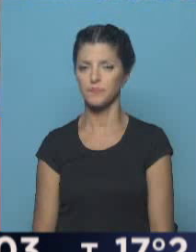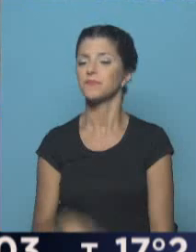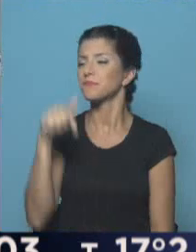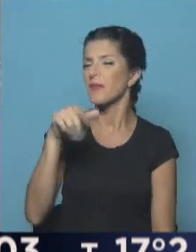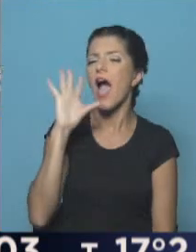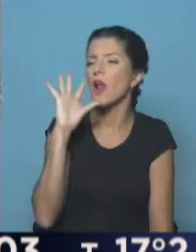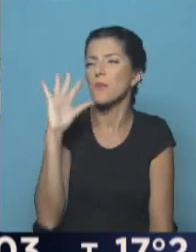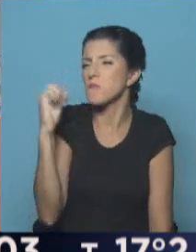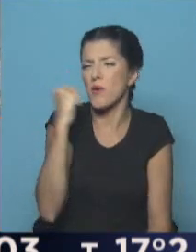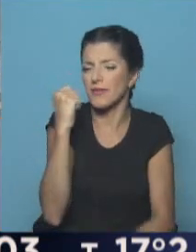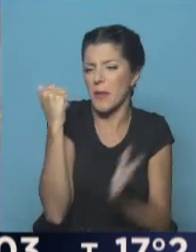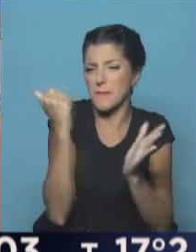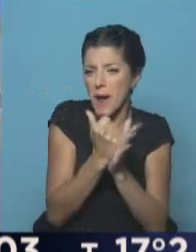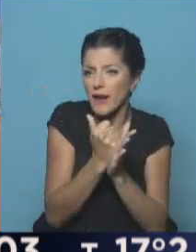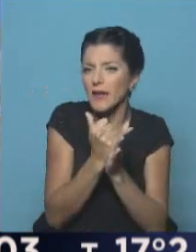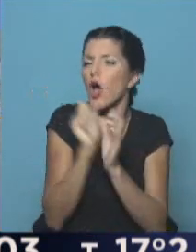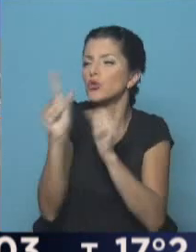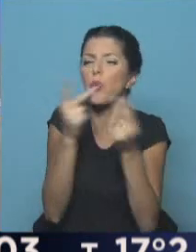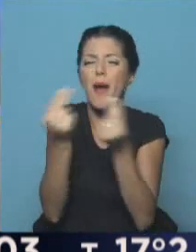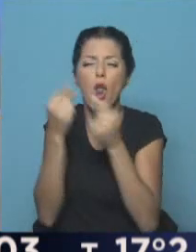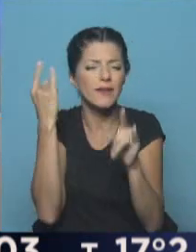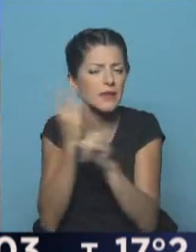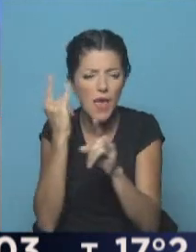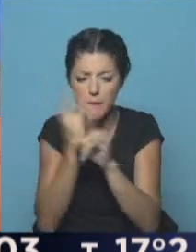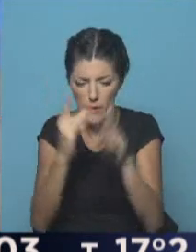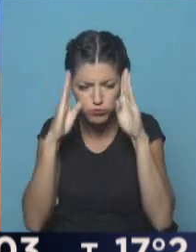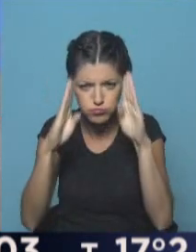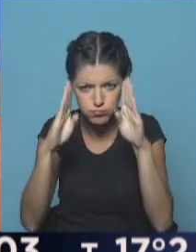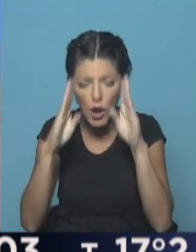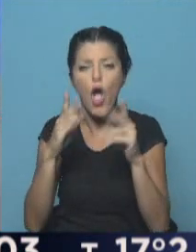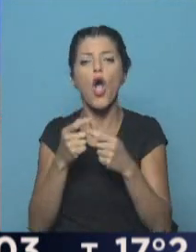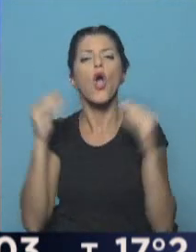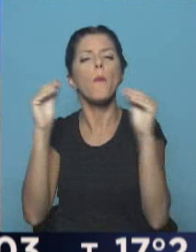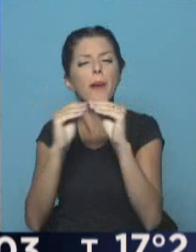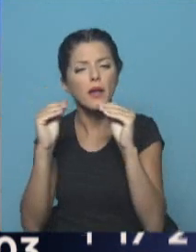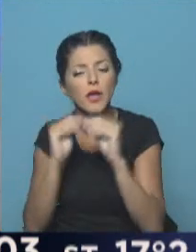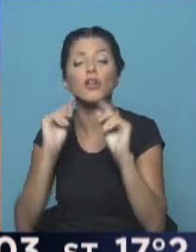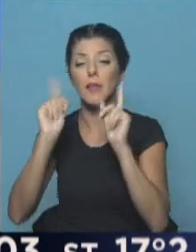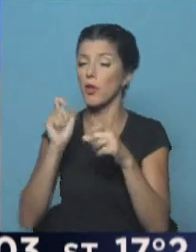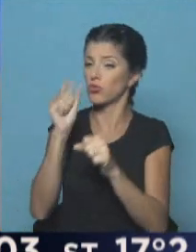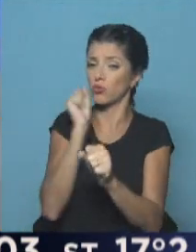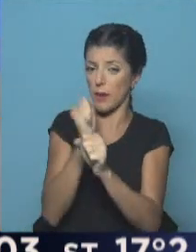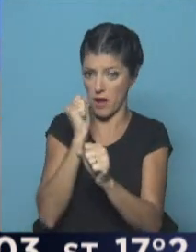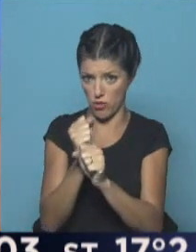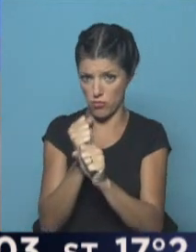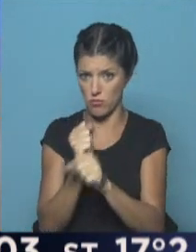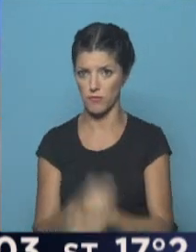es el valor que has tenido en todo momento, el compañerismo y el trabajo que le has metido a todo